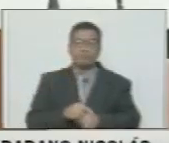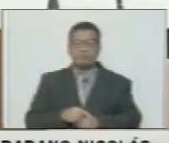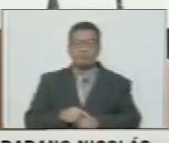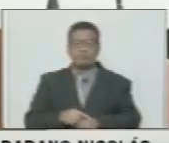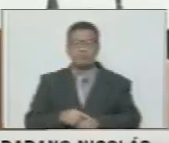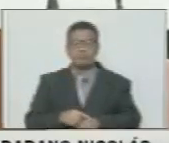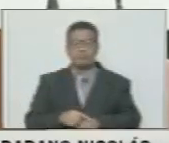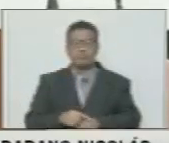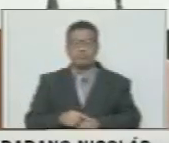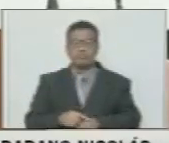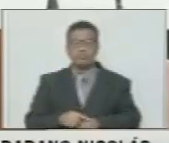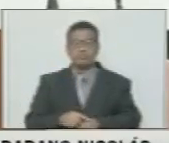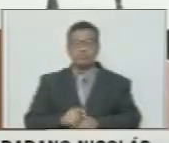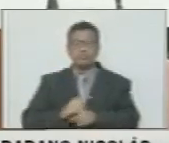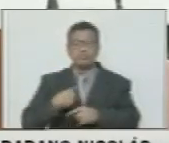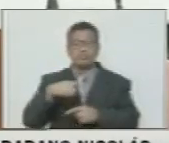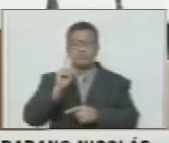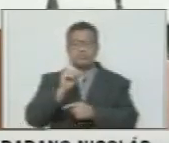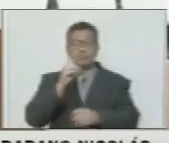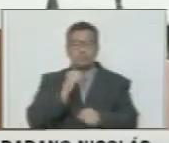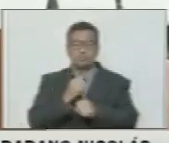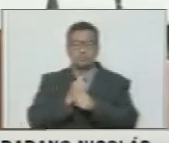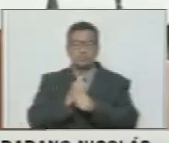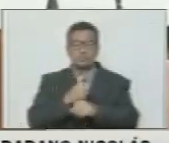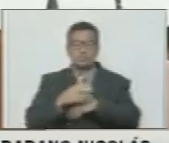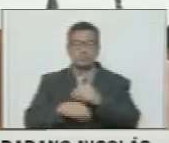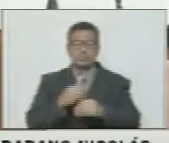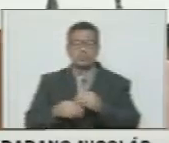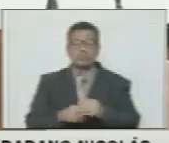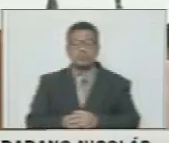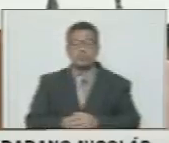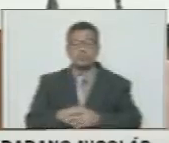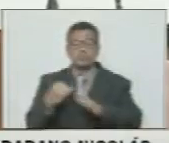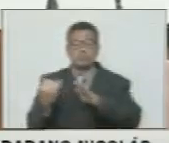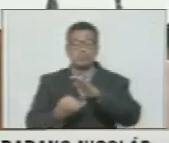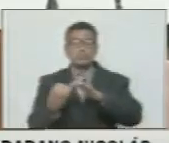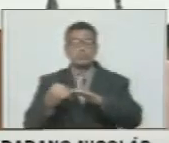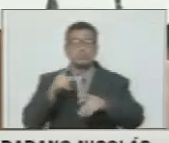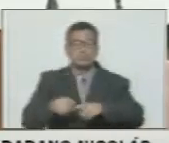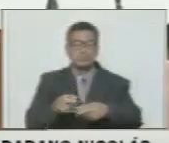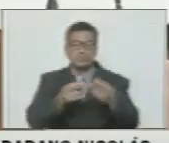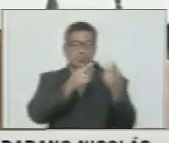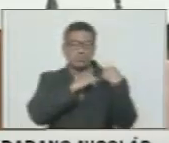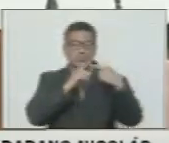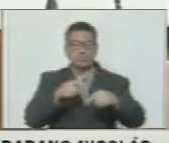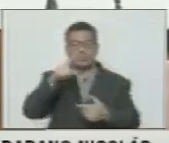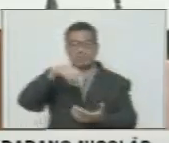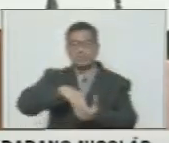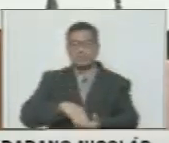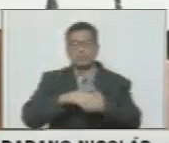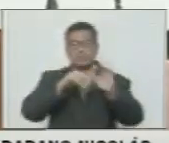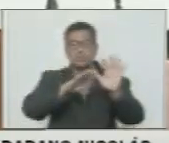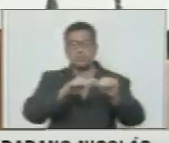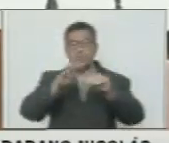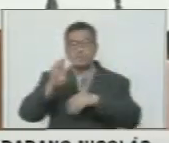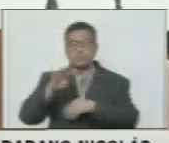experiencia, su primer papel desde la institucionalidad lo asume en el